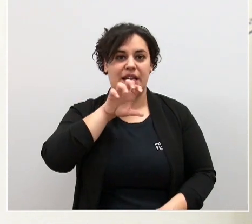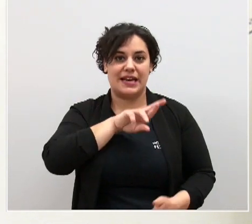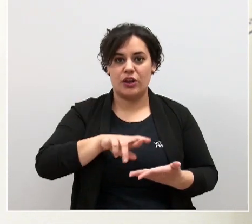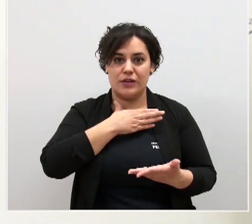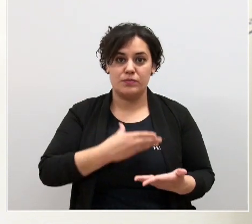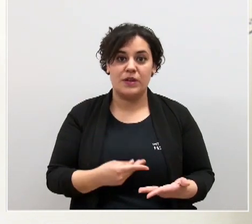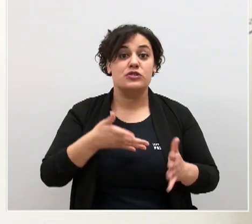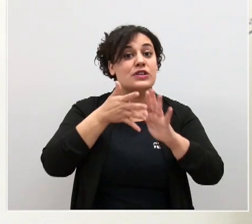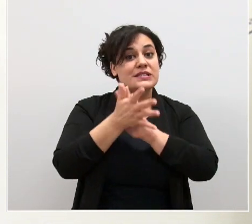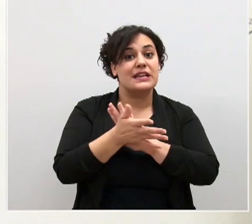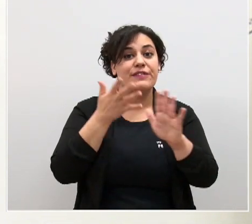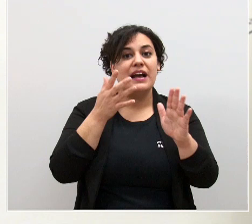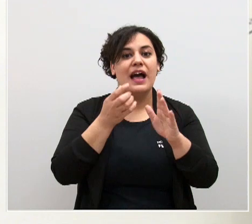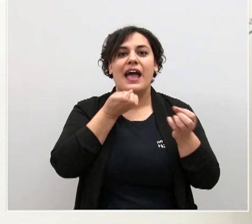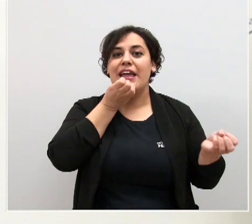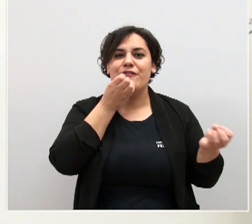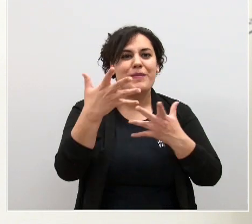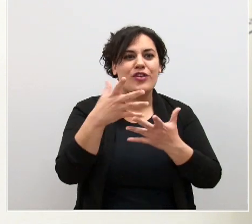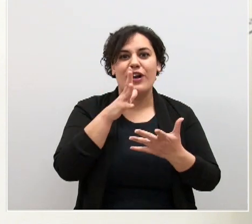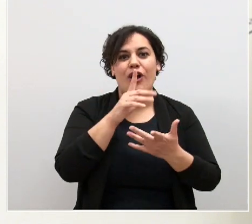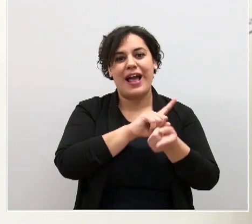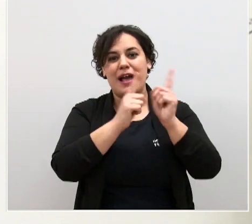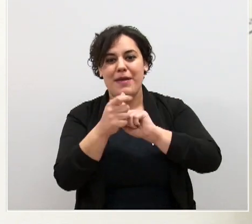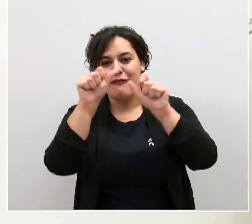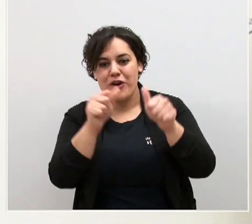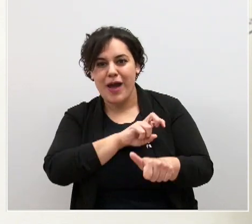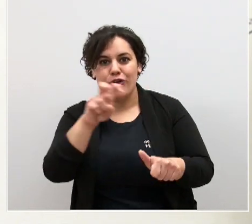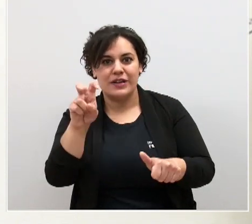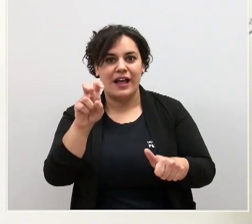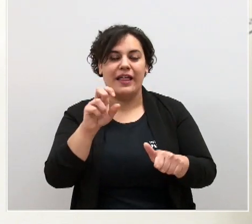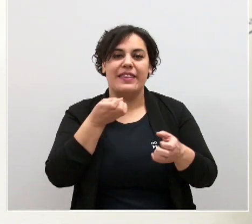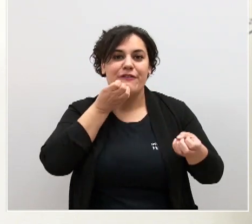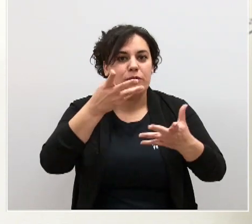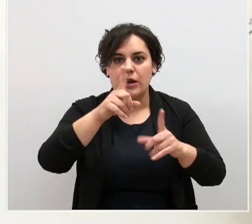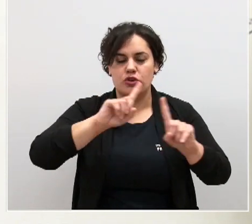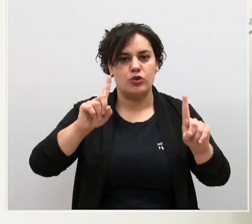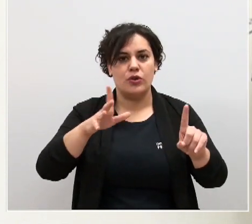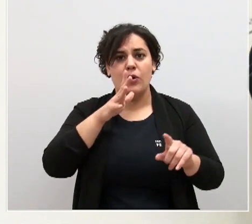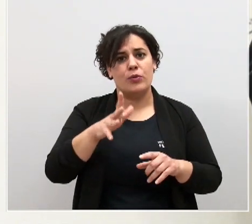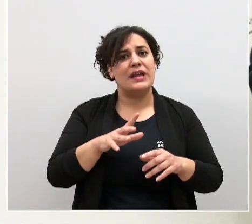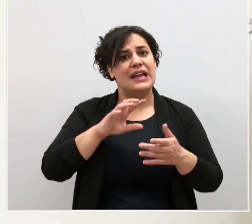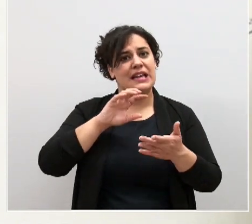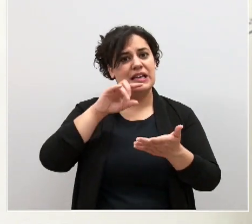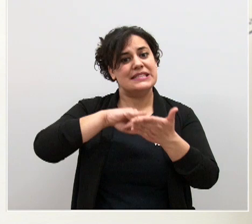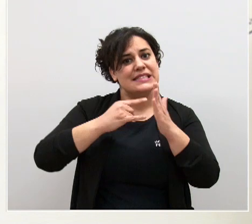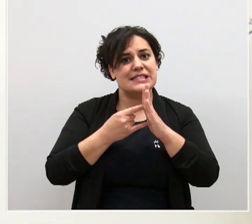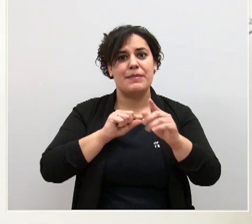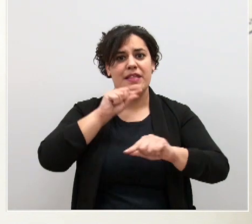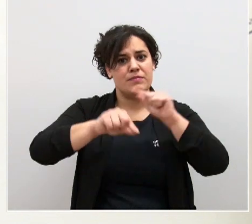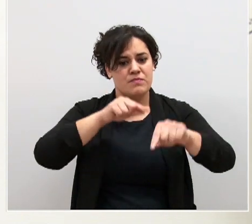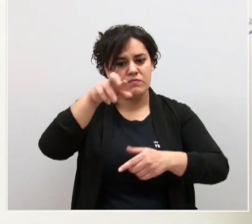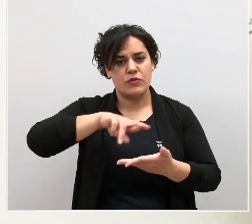un cambio drástico en cómo estamos dando la información y de hecho creo que podemos estar tranquilos porque el servicio de epidemiología nuestro es un referente a nivel nacional e